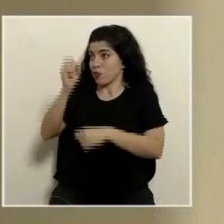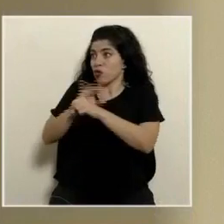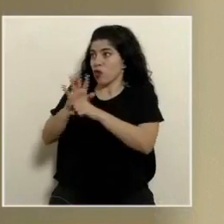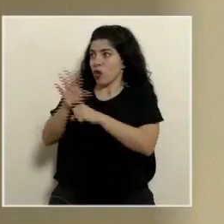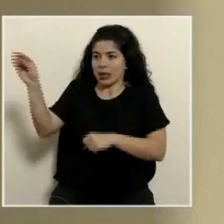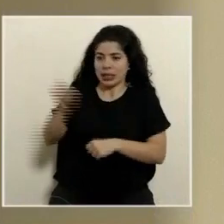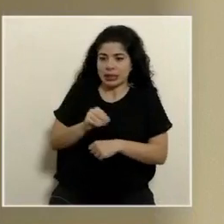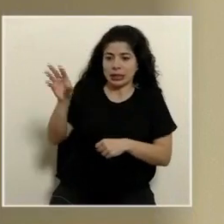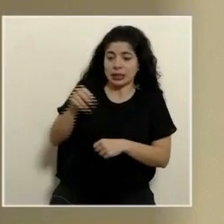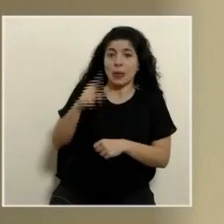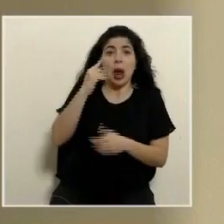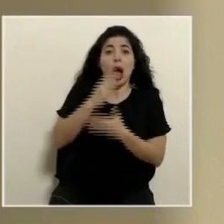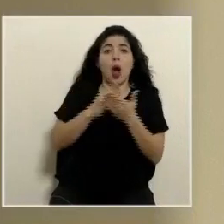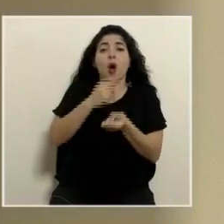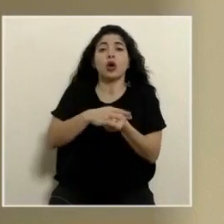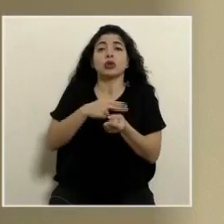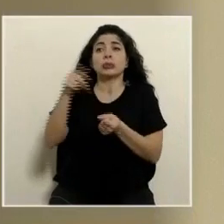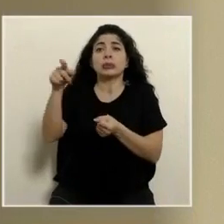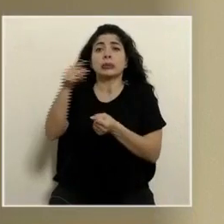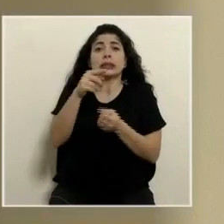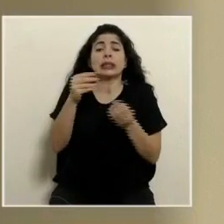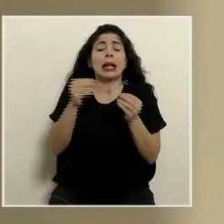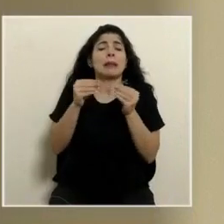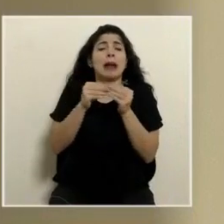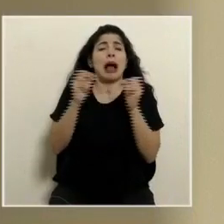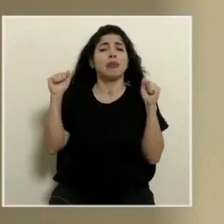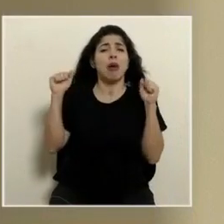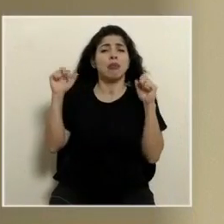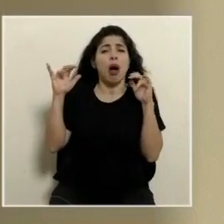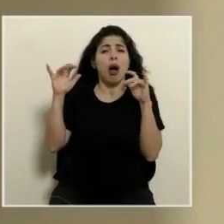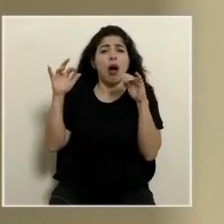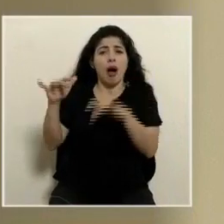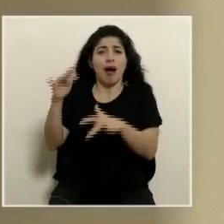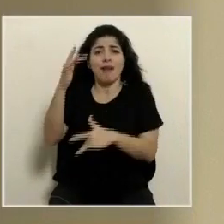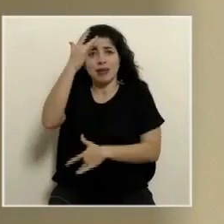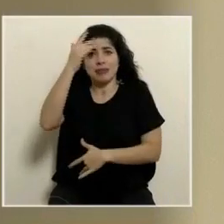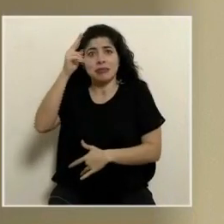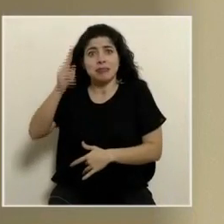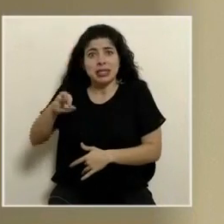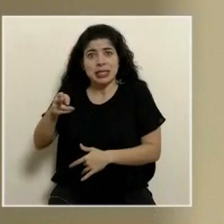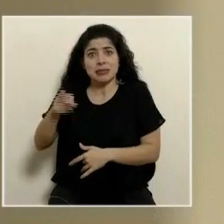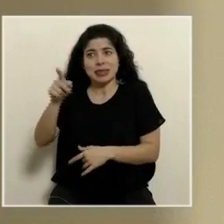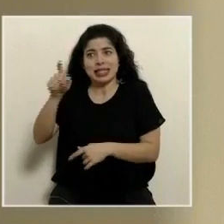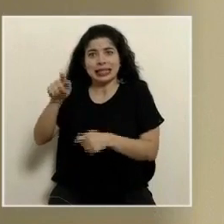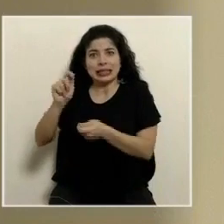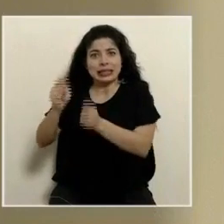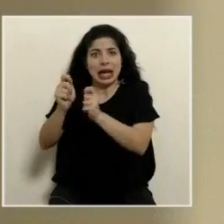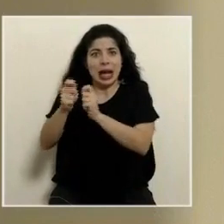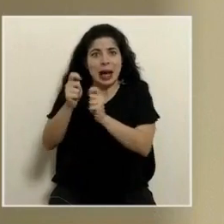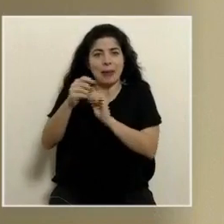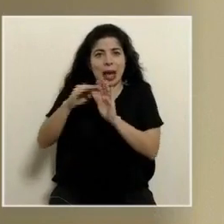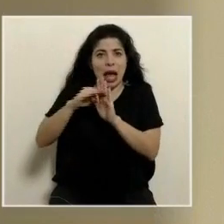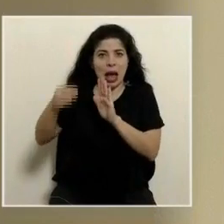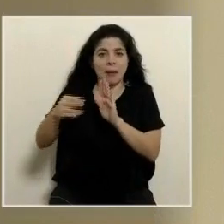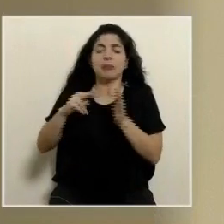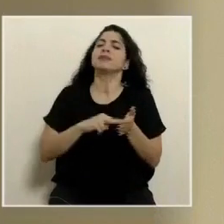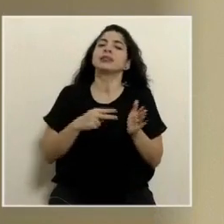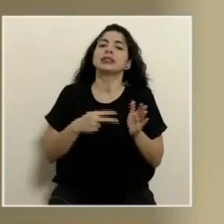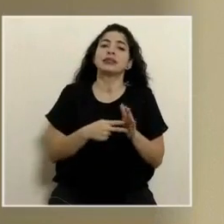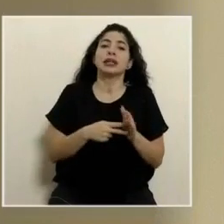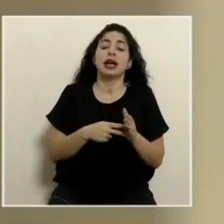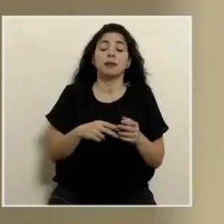más demanda están recibiendo de esta enfermedad. Estamos hablando